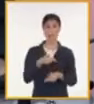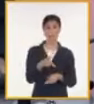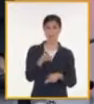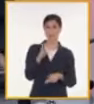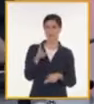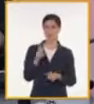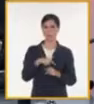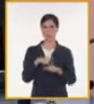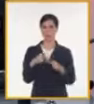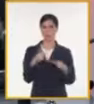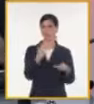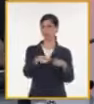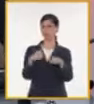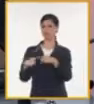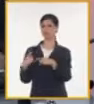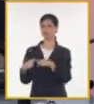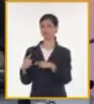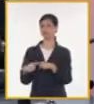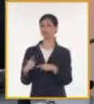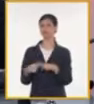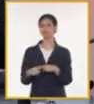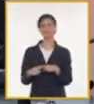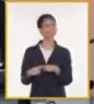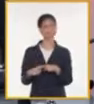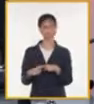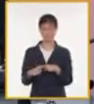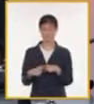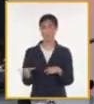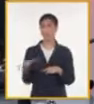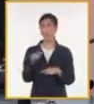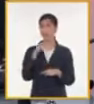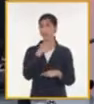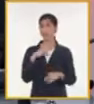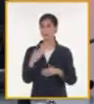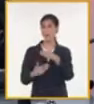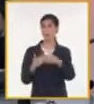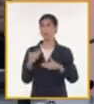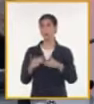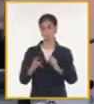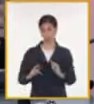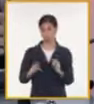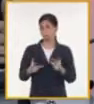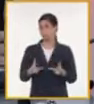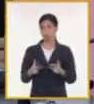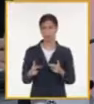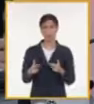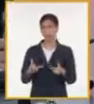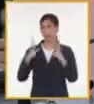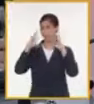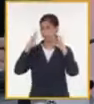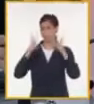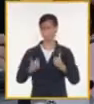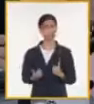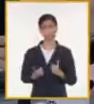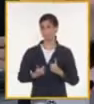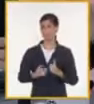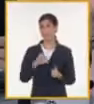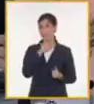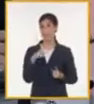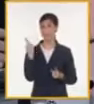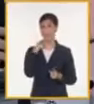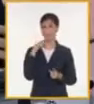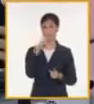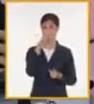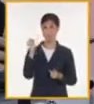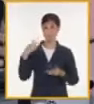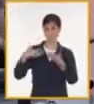país si no hay que hay condiciones para que actos como ese se repitan porque lo mismo que ocurrió hace 20 años cuando los